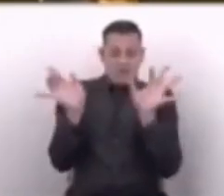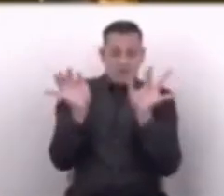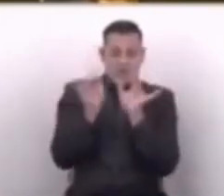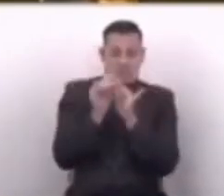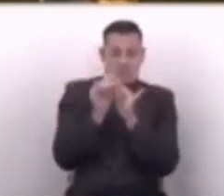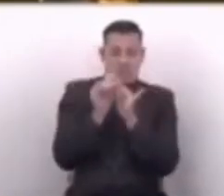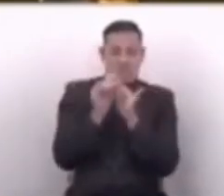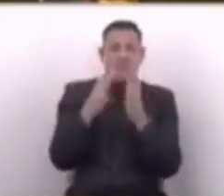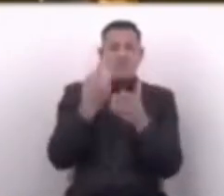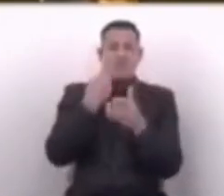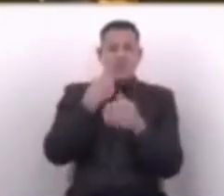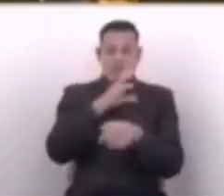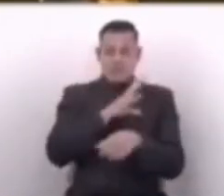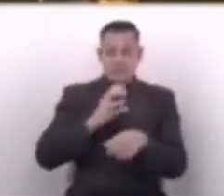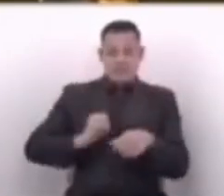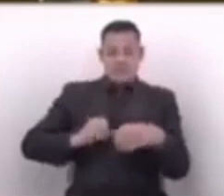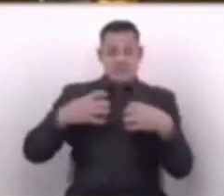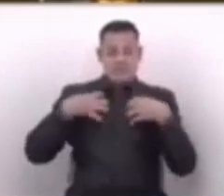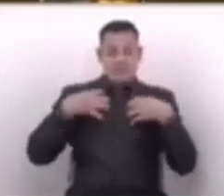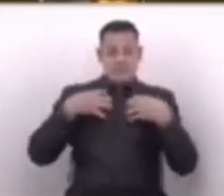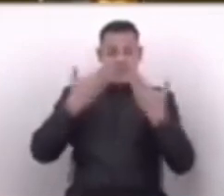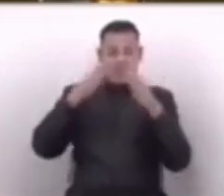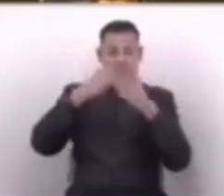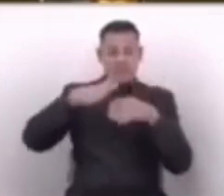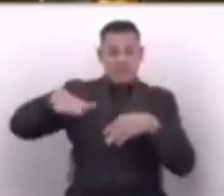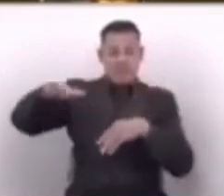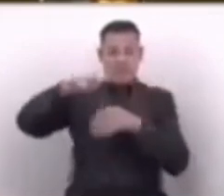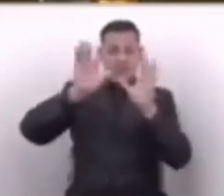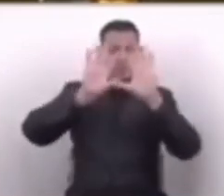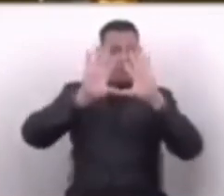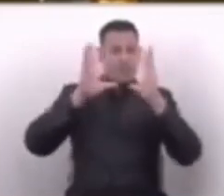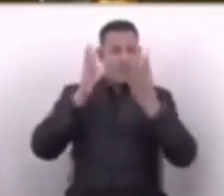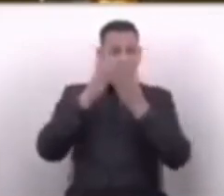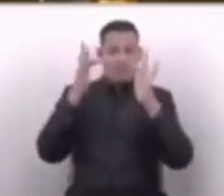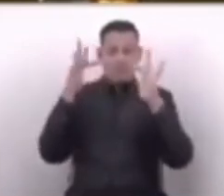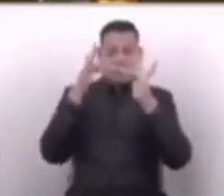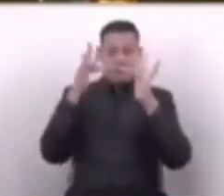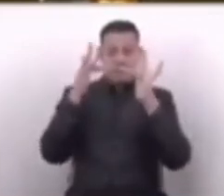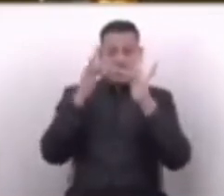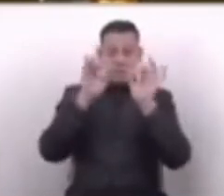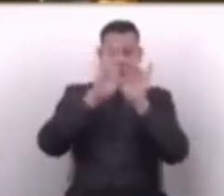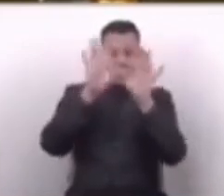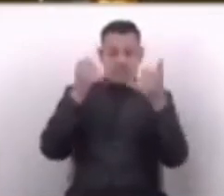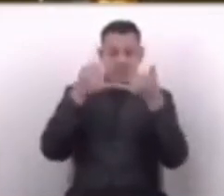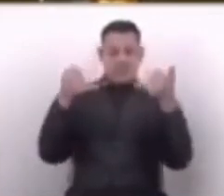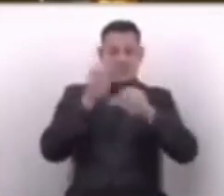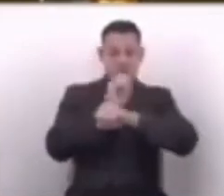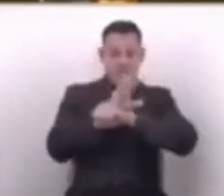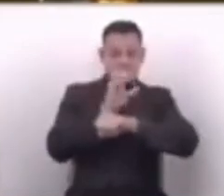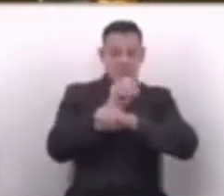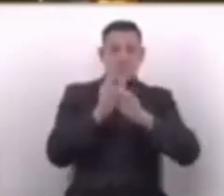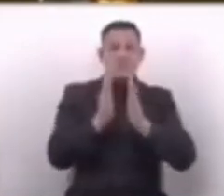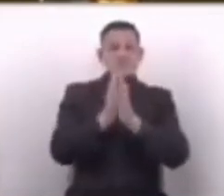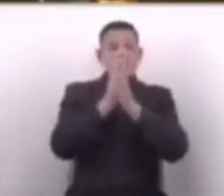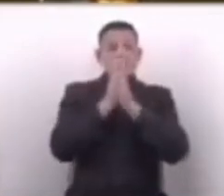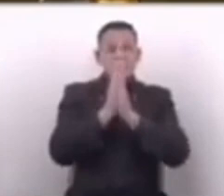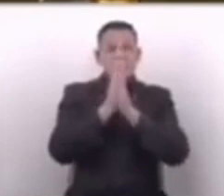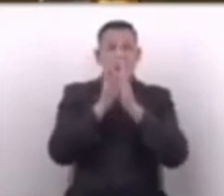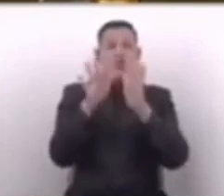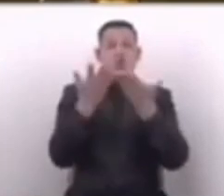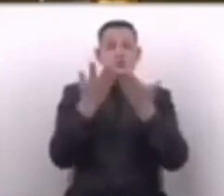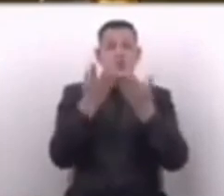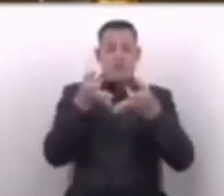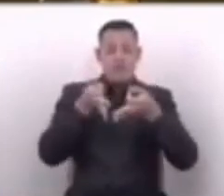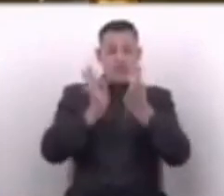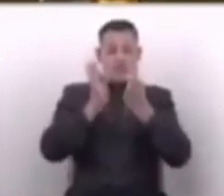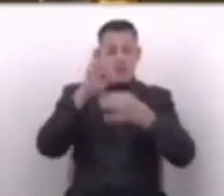donde los salvadoreños de diferentes partes del mundo se conectaron, donde dieron sus sugerencias, donde pidieron cómo iban a